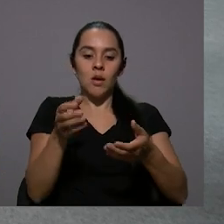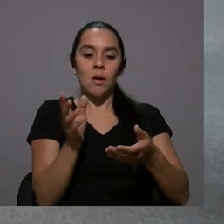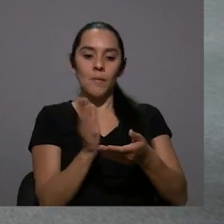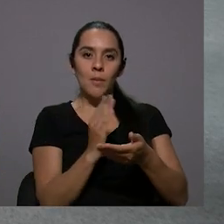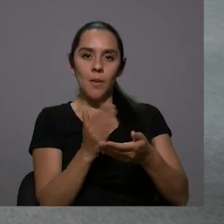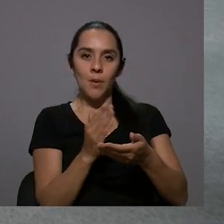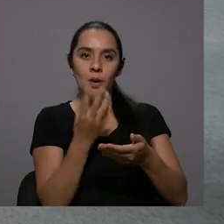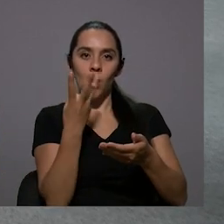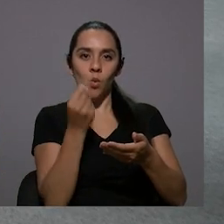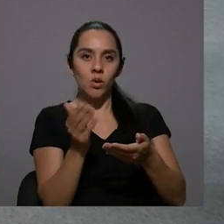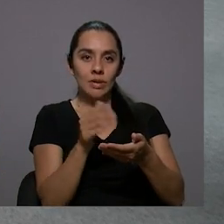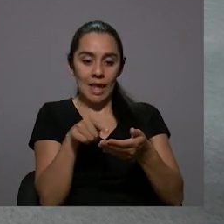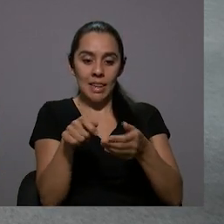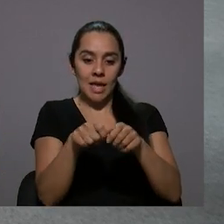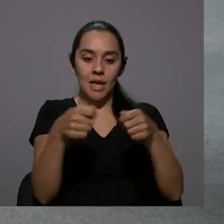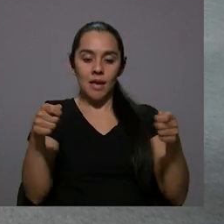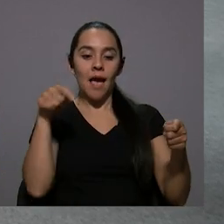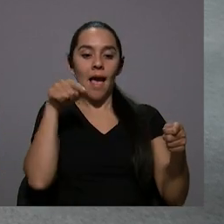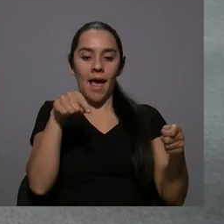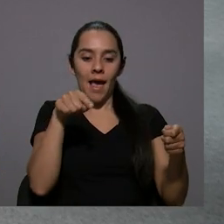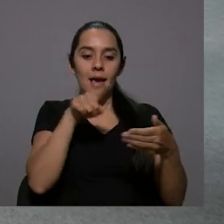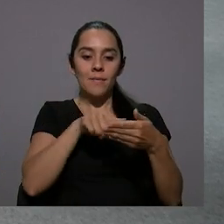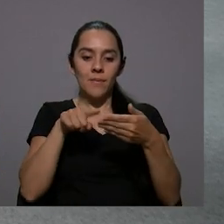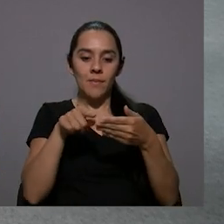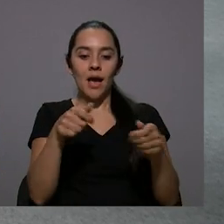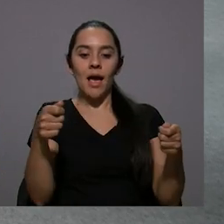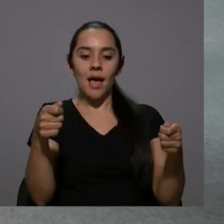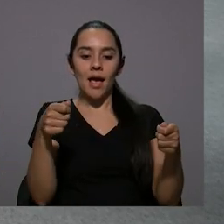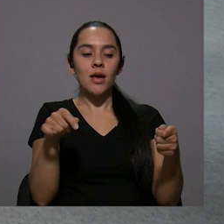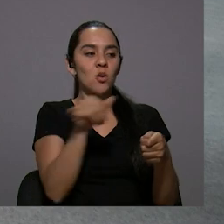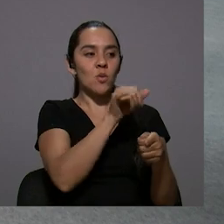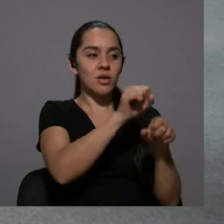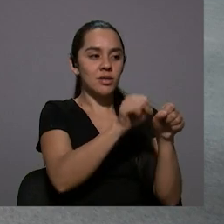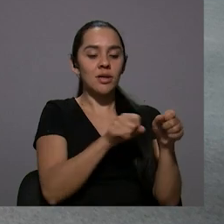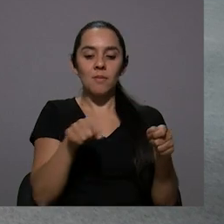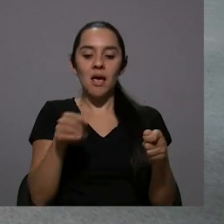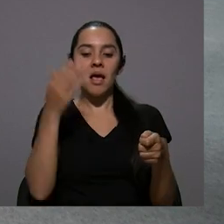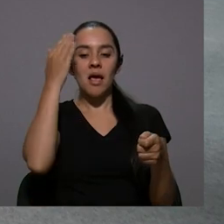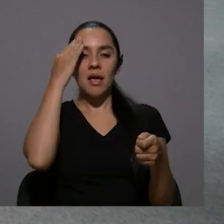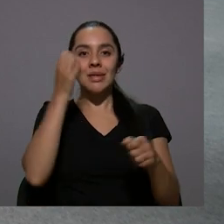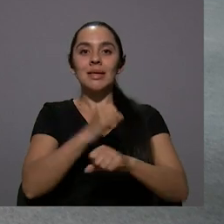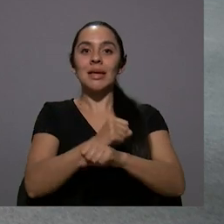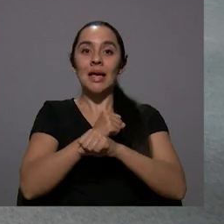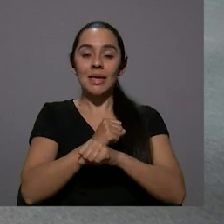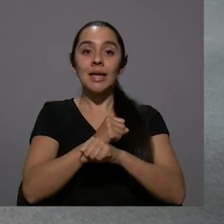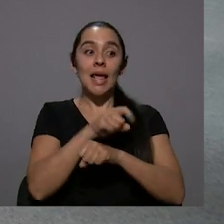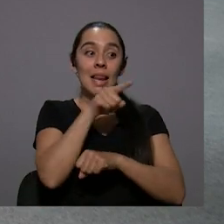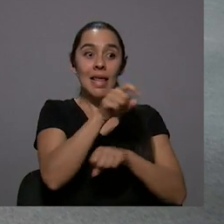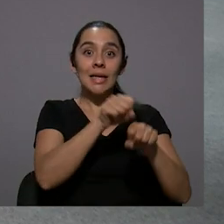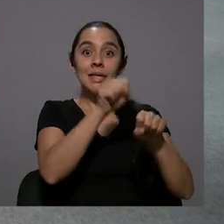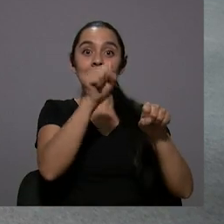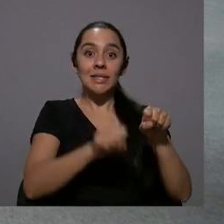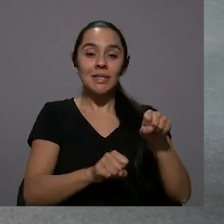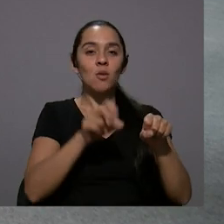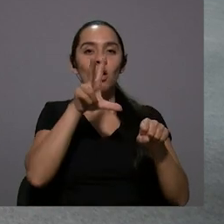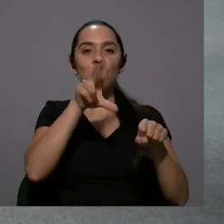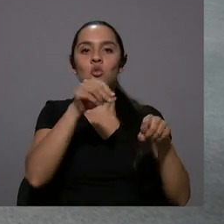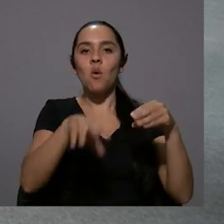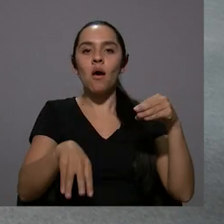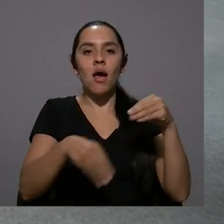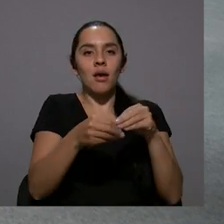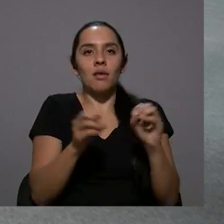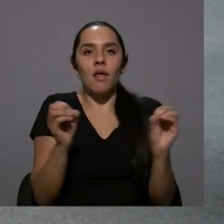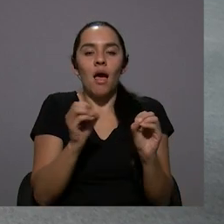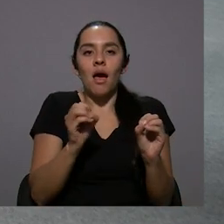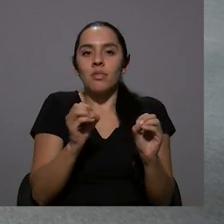contabilizarlo y tienen la impresión para saber por eso es es de las garantías de que el sistema perc no está agregando